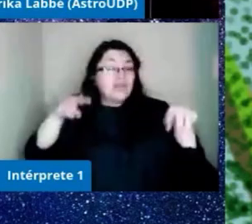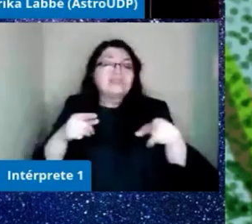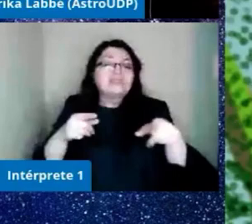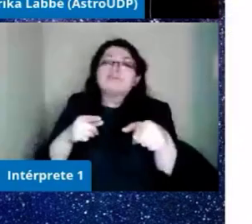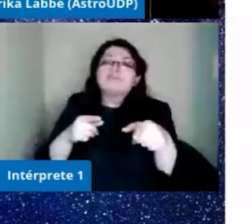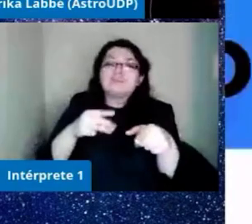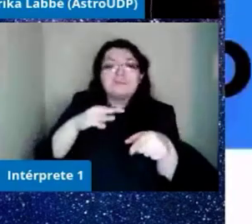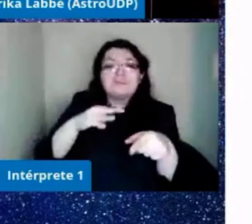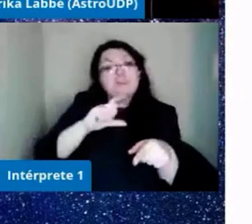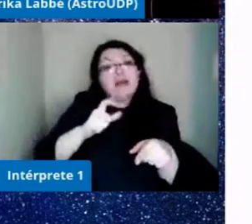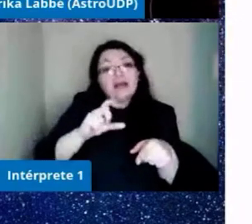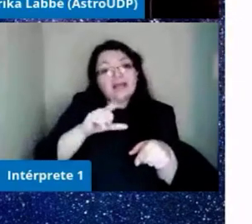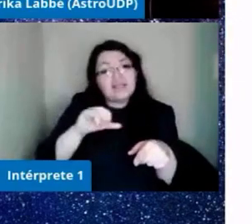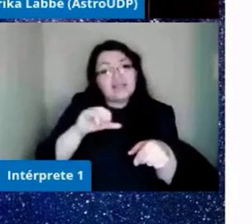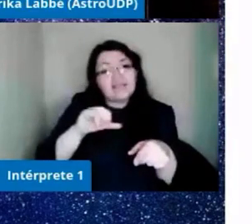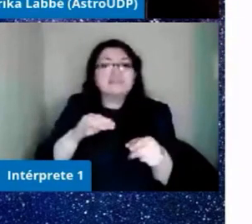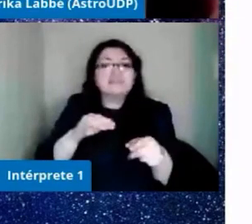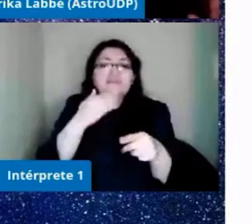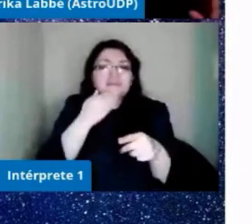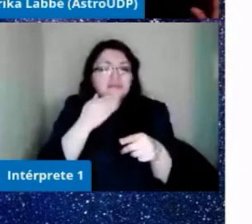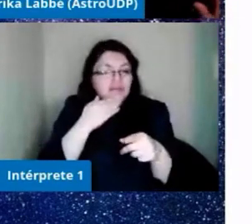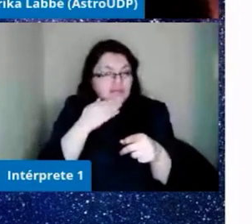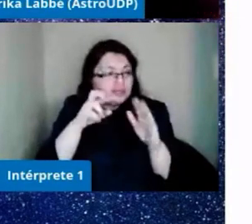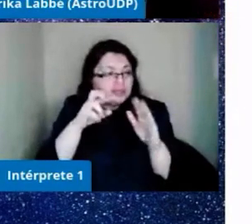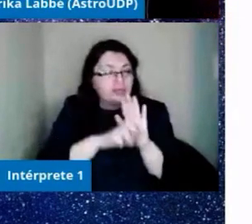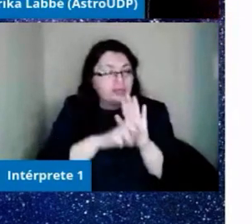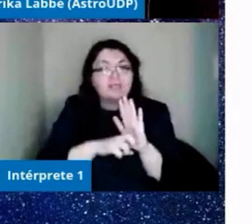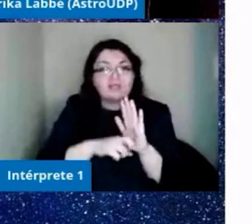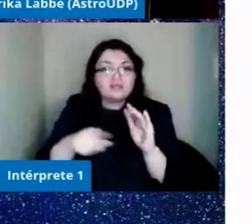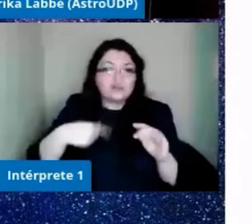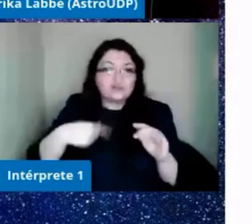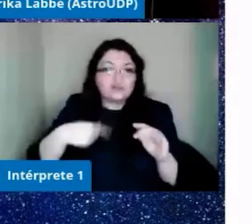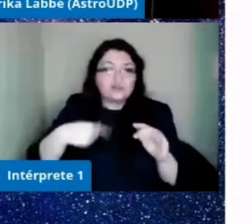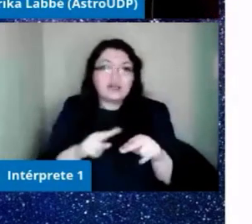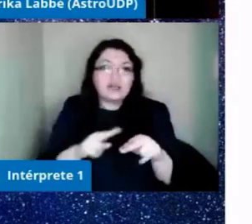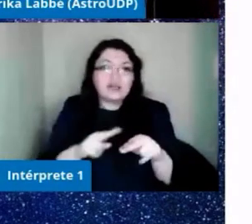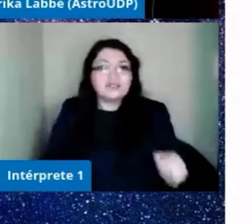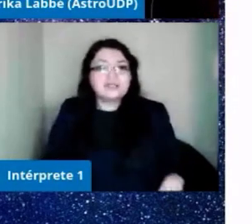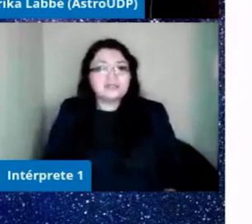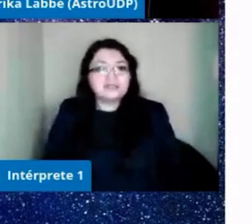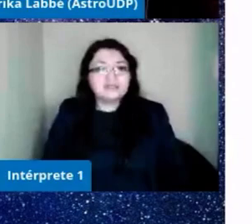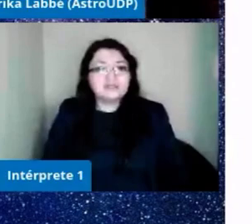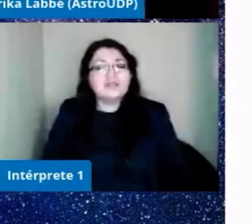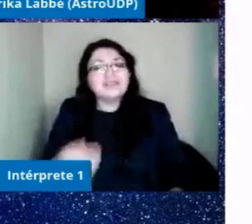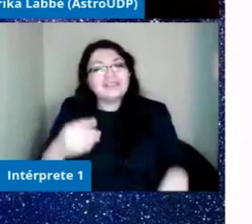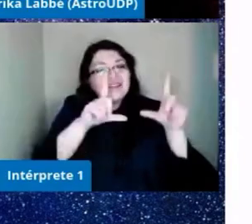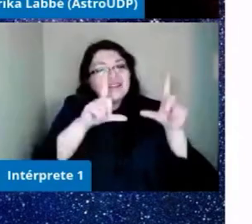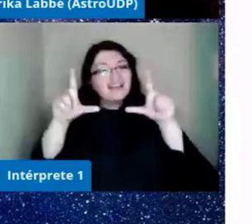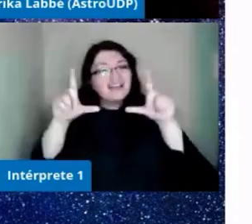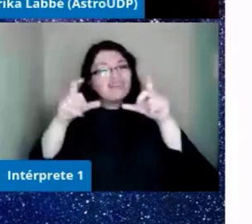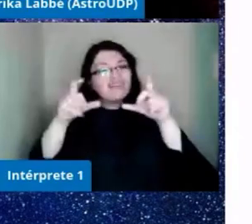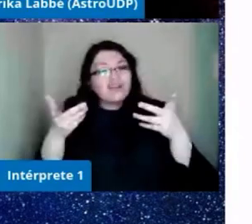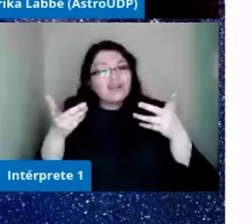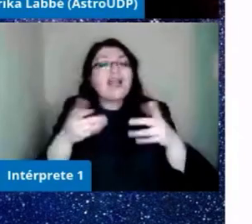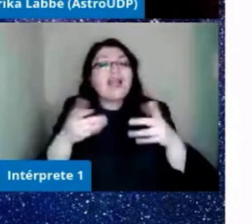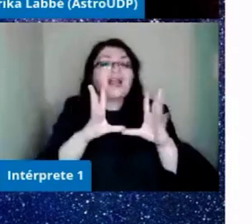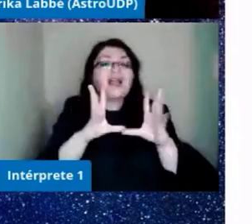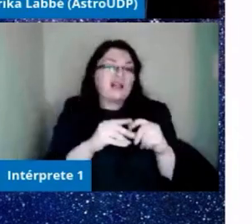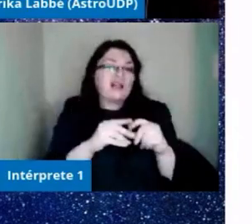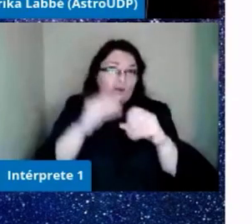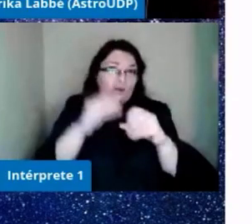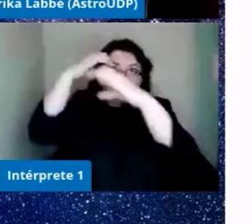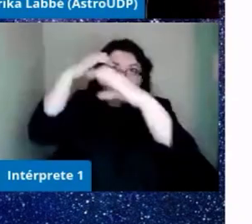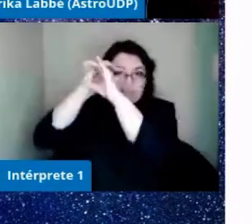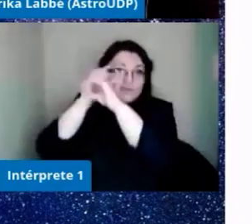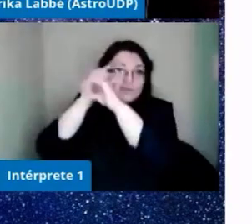iData, que estamos nosotros haciendo el nodo chileno de iData. Y aquí la foto que les muestro es del club de astronomía